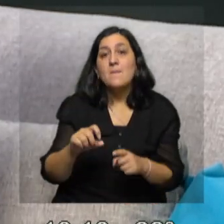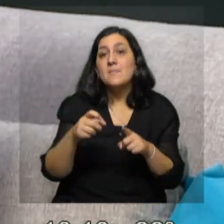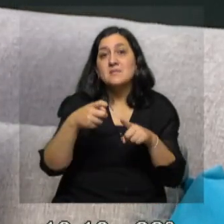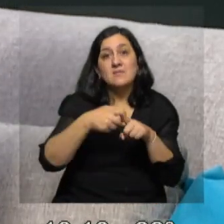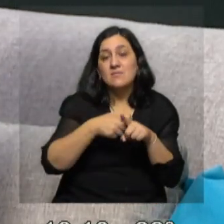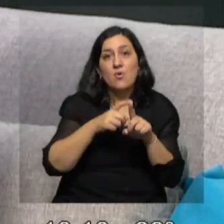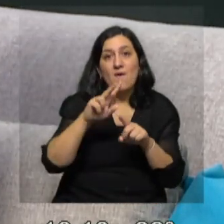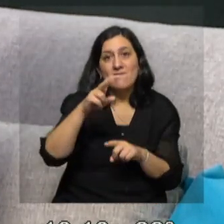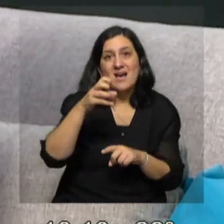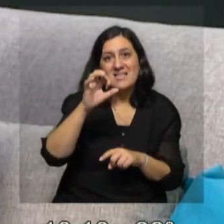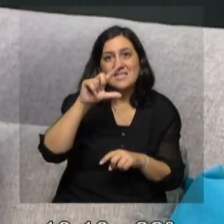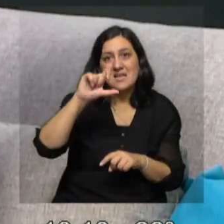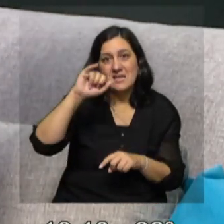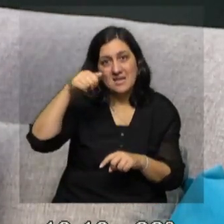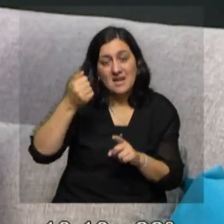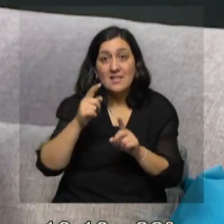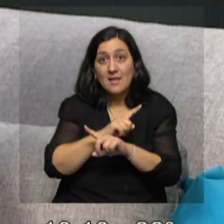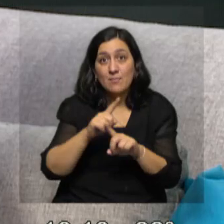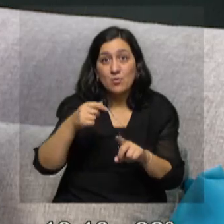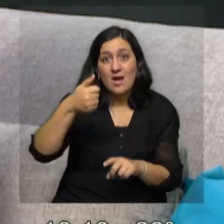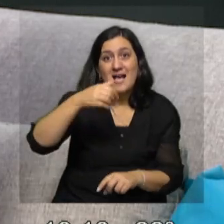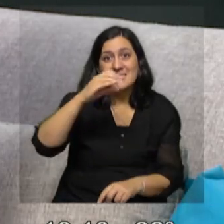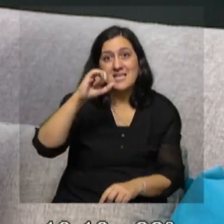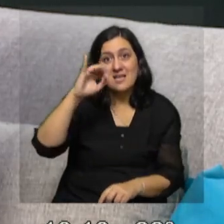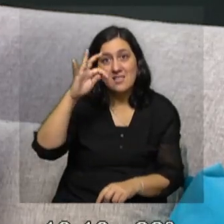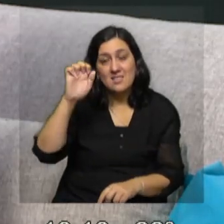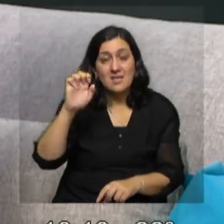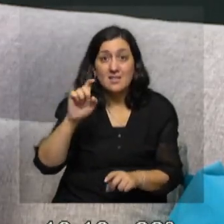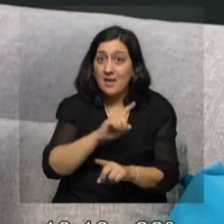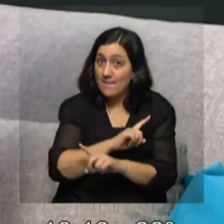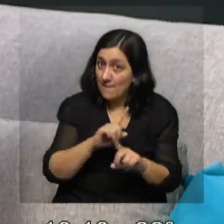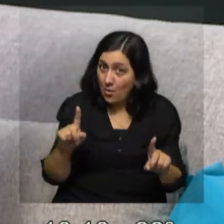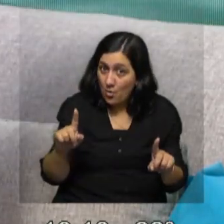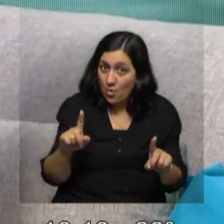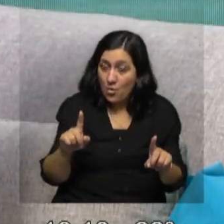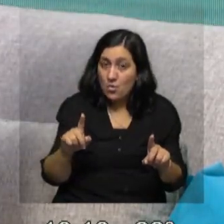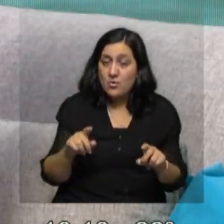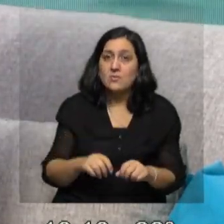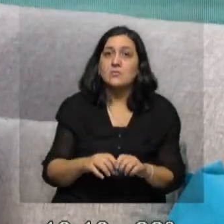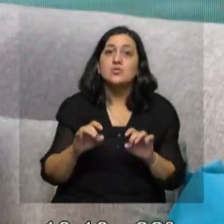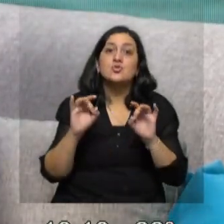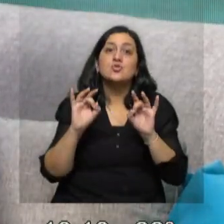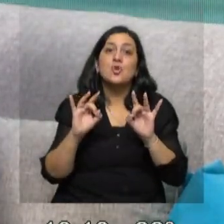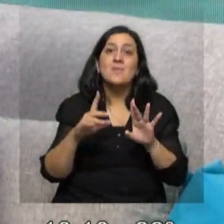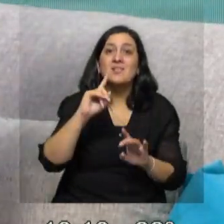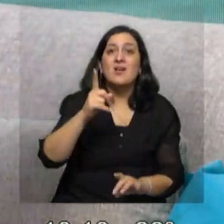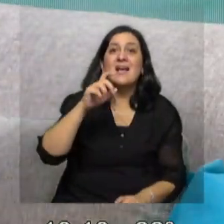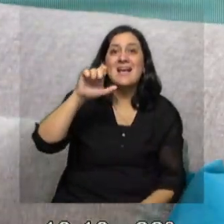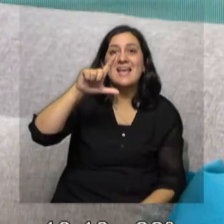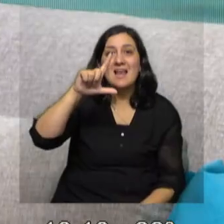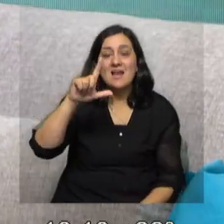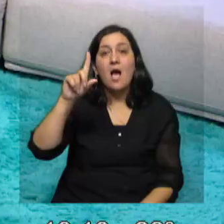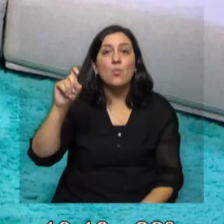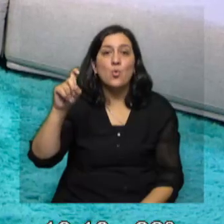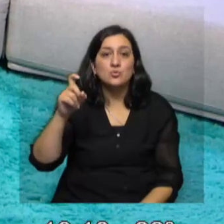con vaselina ni con aceites porque rompen, ni derivados del petróleo, rompen látex. Entonces, gel acuoso,